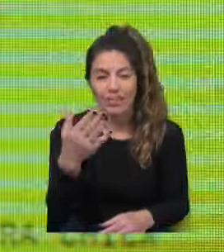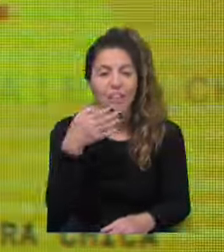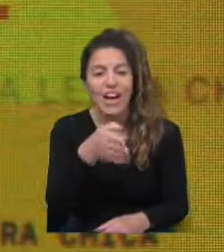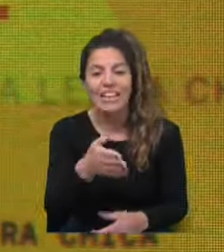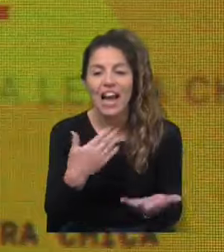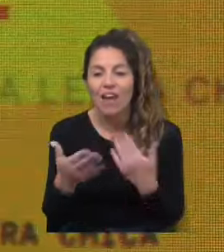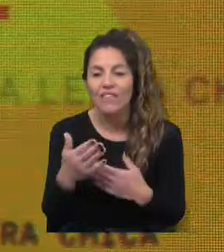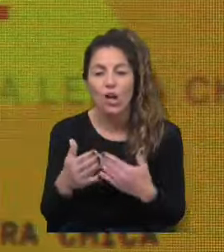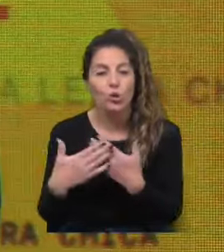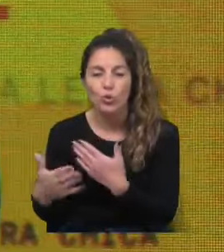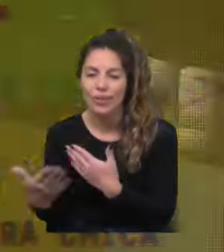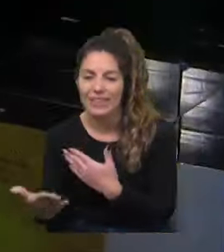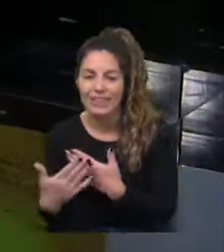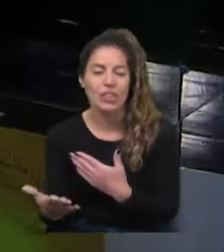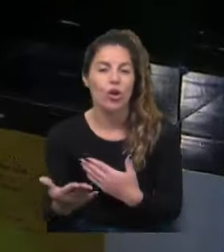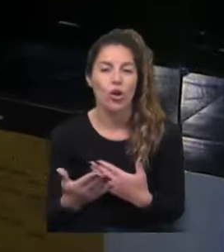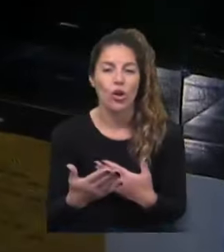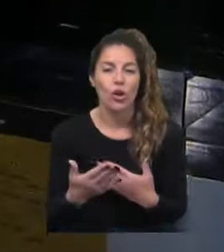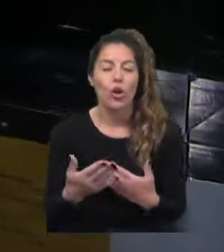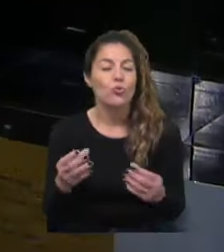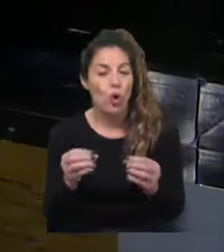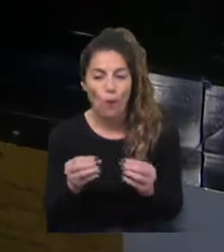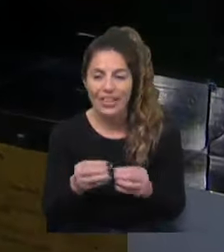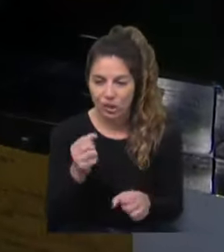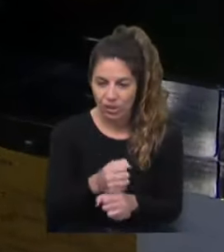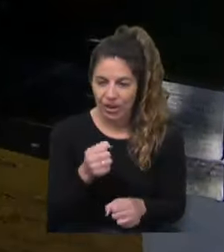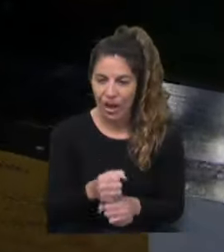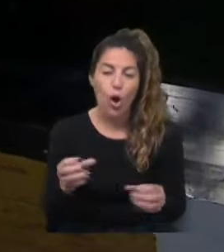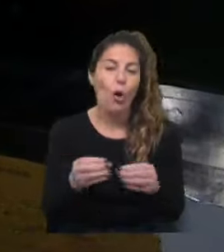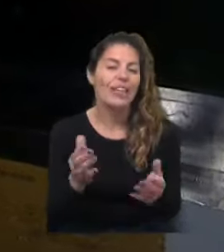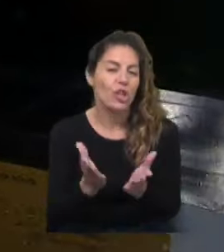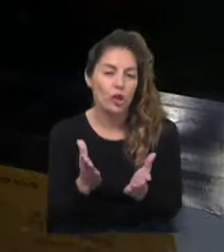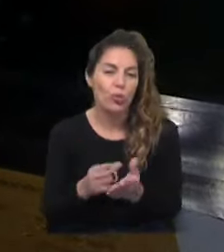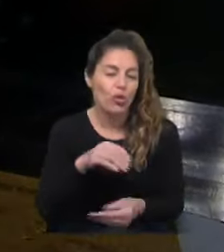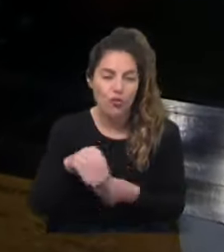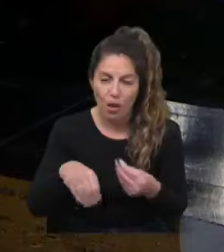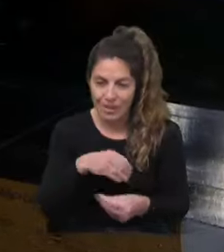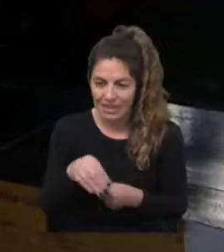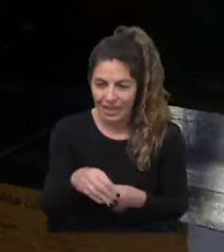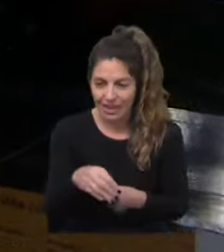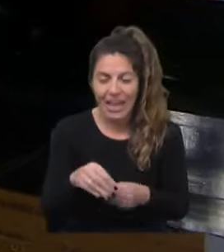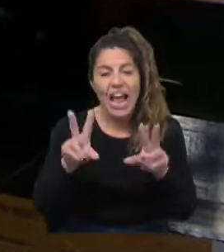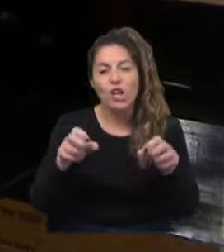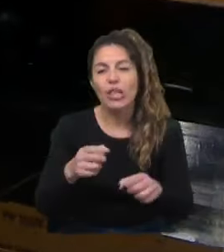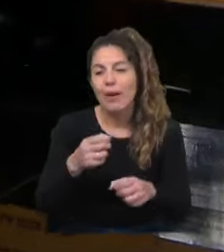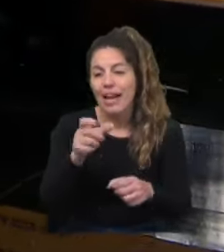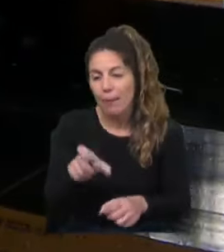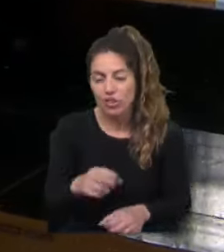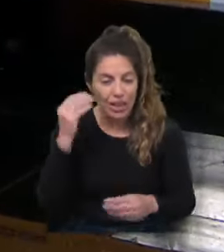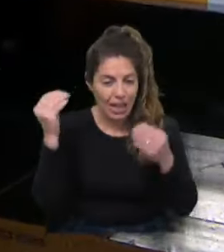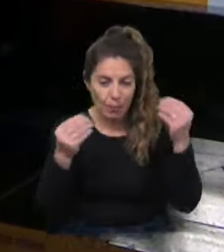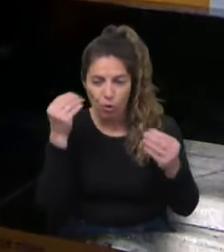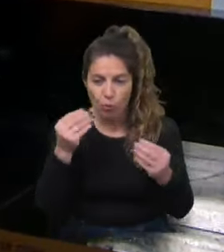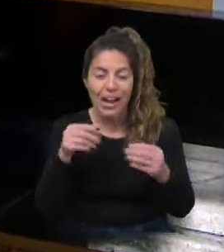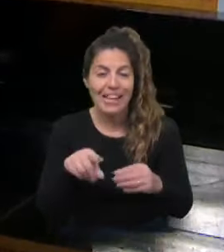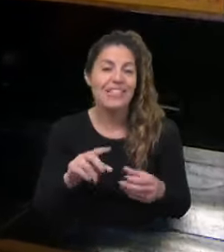hablar con su vecino, su vecina, su compañero de trabajo, compañera de estudio, familiar, de los temas que a la gente le preocupa.